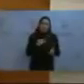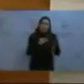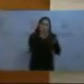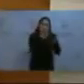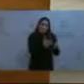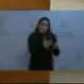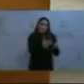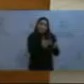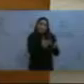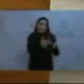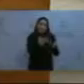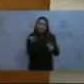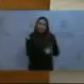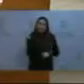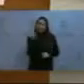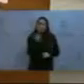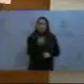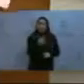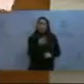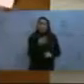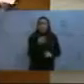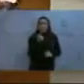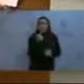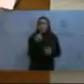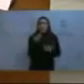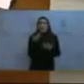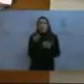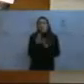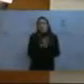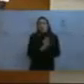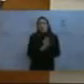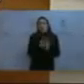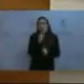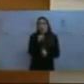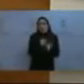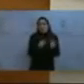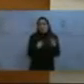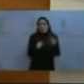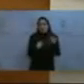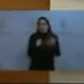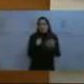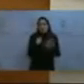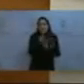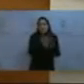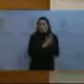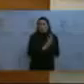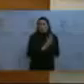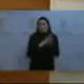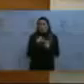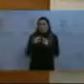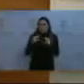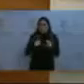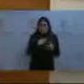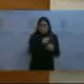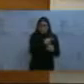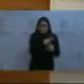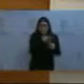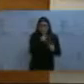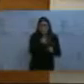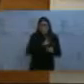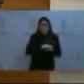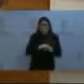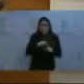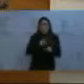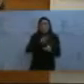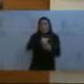invocó en varias ocasiones el programa presupuestario, el programa político con el que concurrió a las elecciones y realmente, bueno, pues